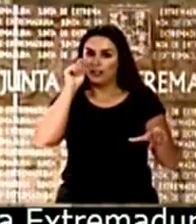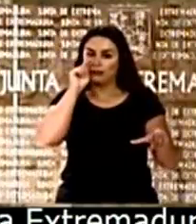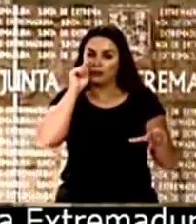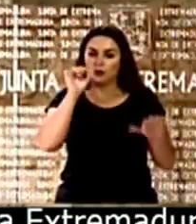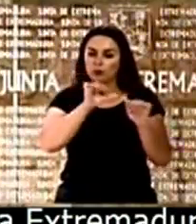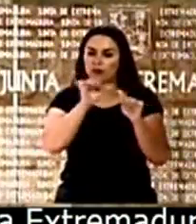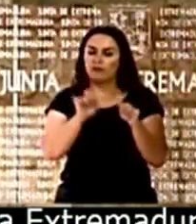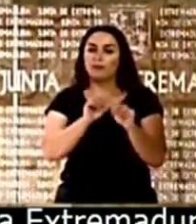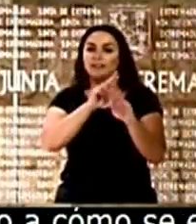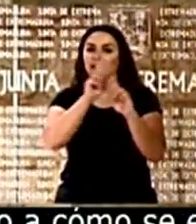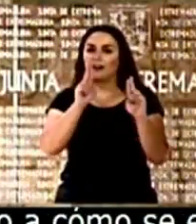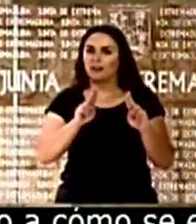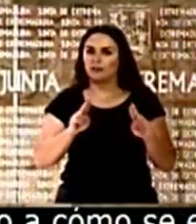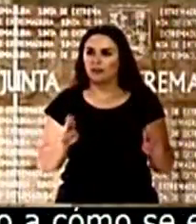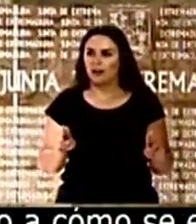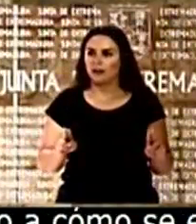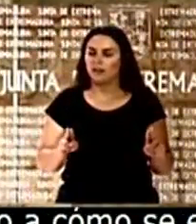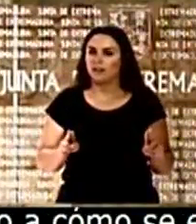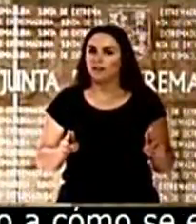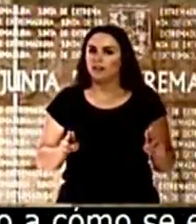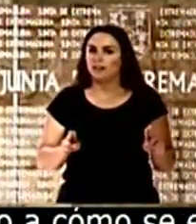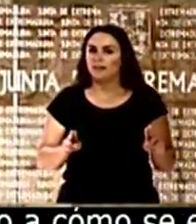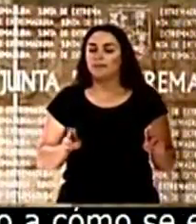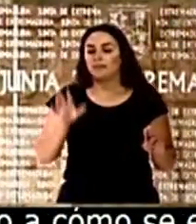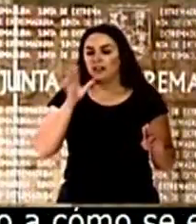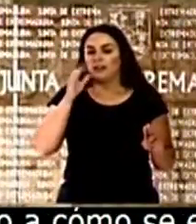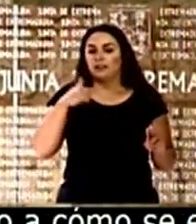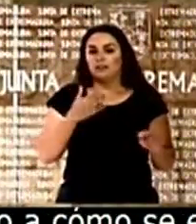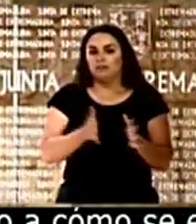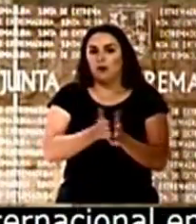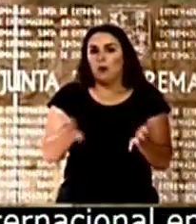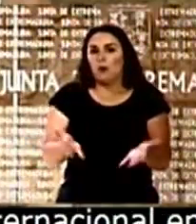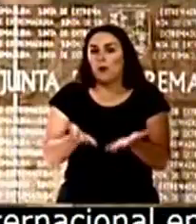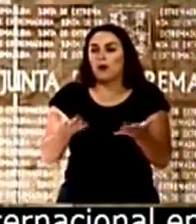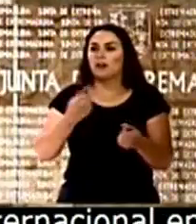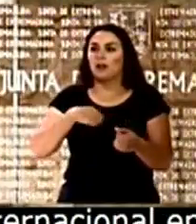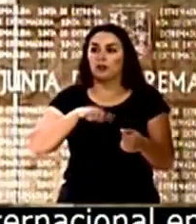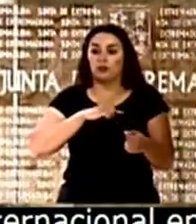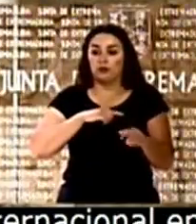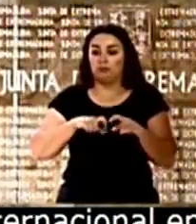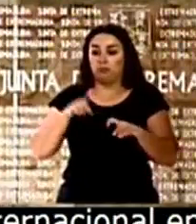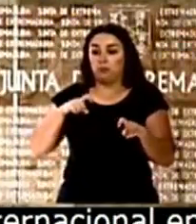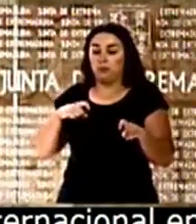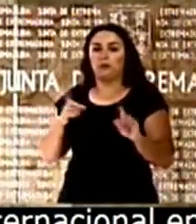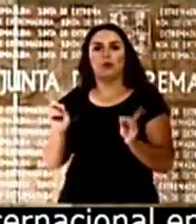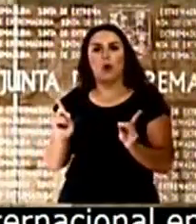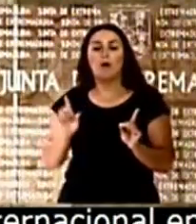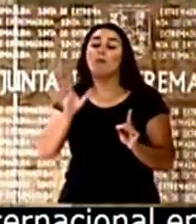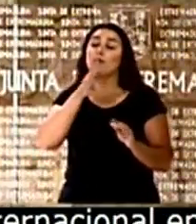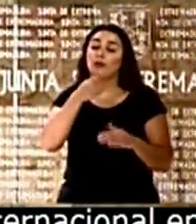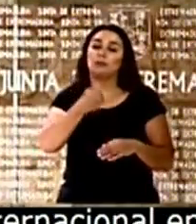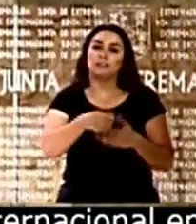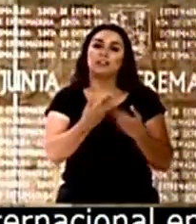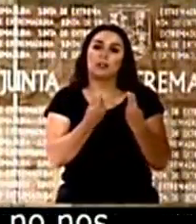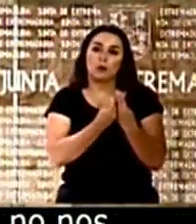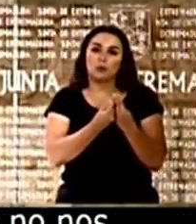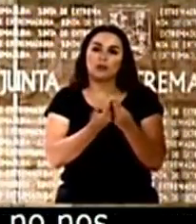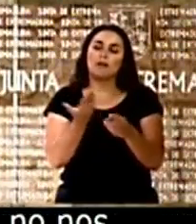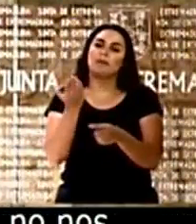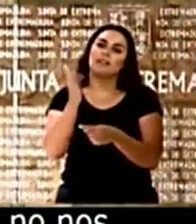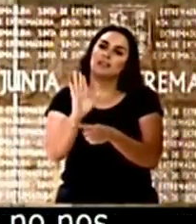manera internacional, en aquello que está cogiendo auge, en que nosotros no nos quedemos atrás. Y por eso el presidente de la Junta